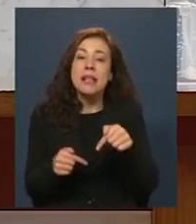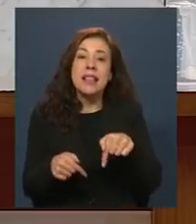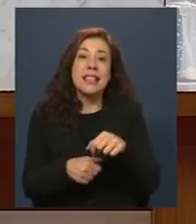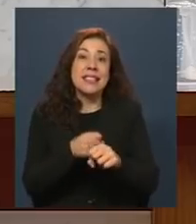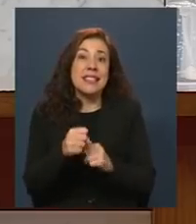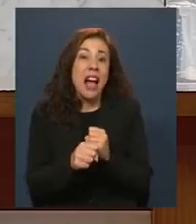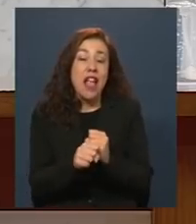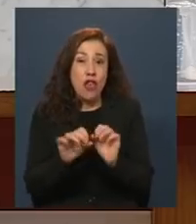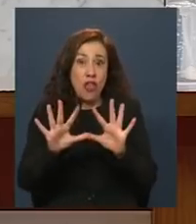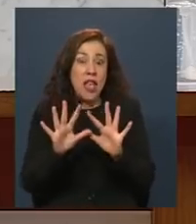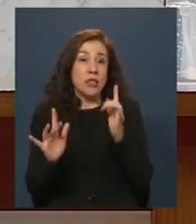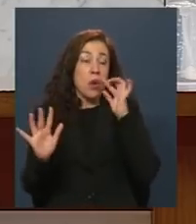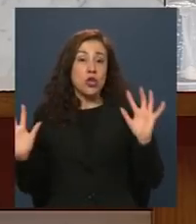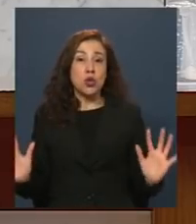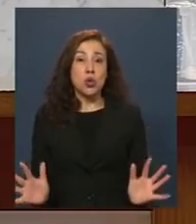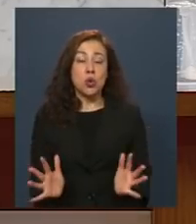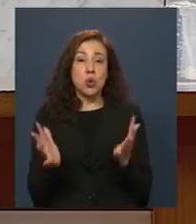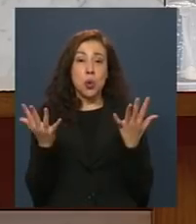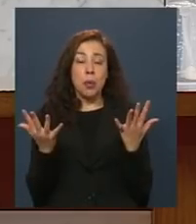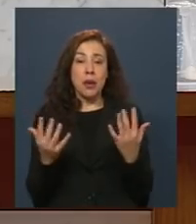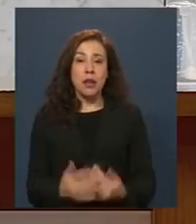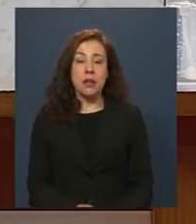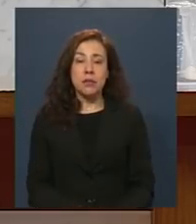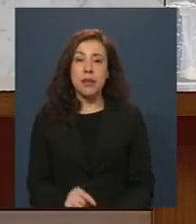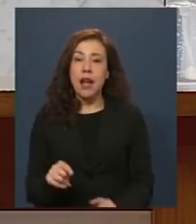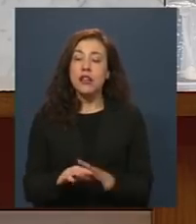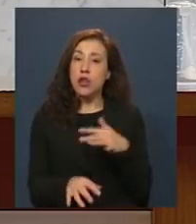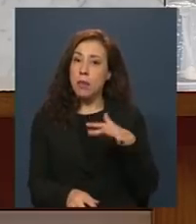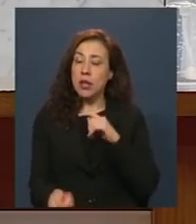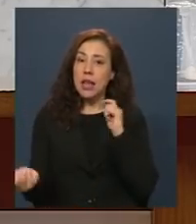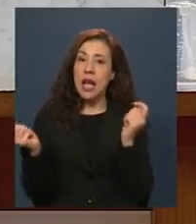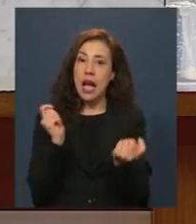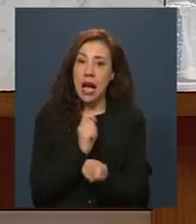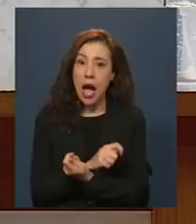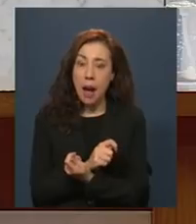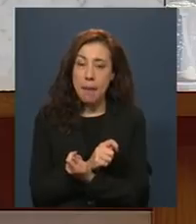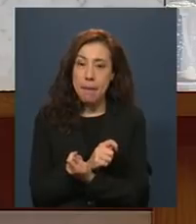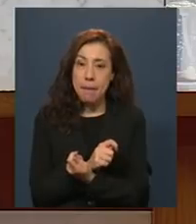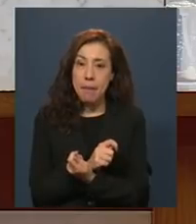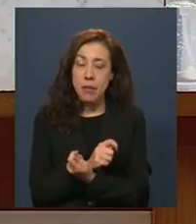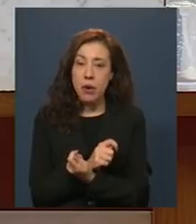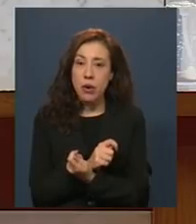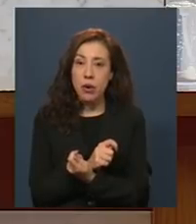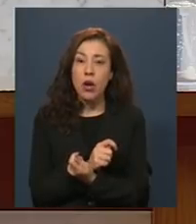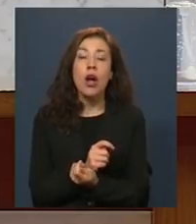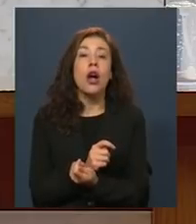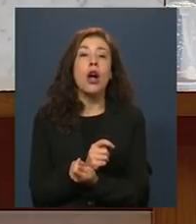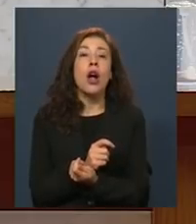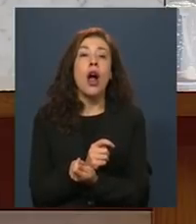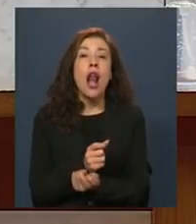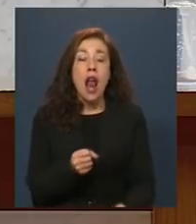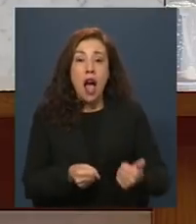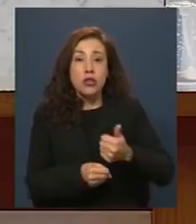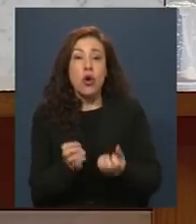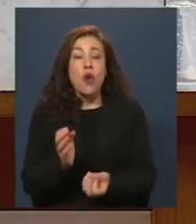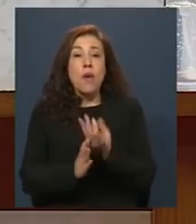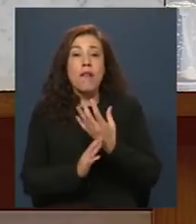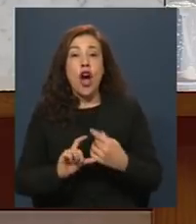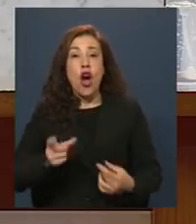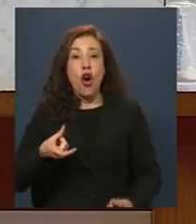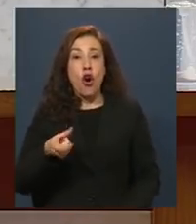década asombrosa. Entre estos relevantes cambios, sin duda, la asunción de las nuevas gobernadoras